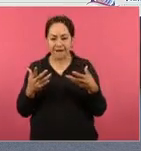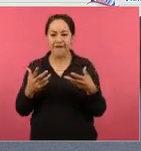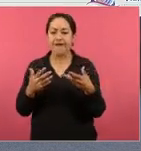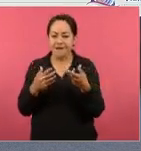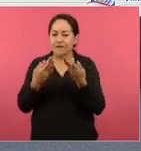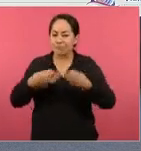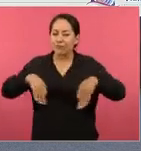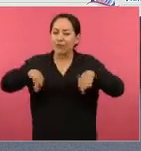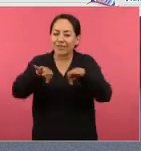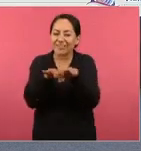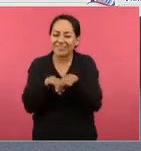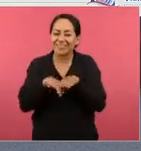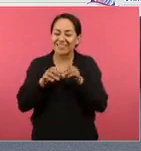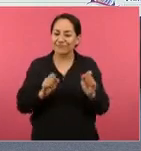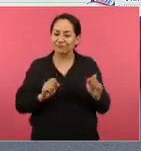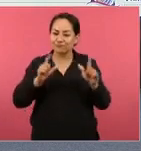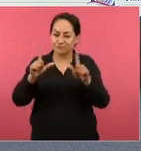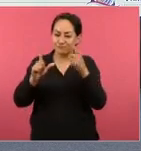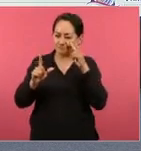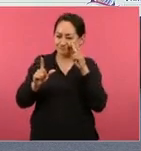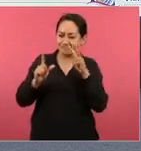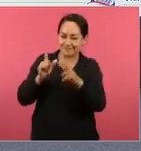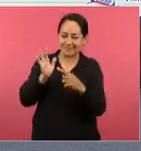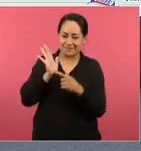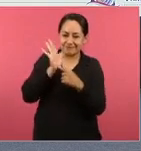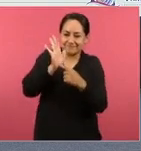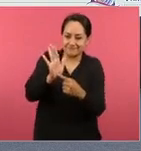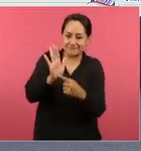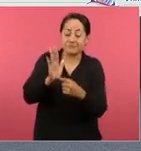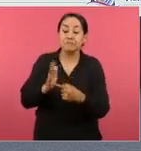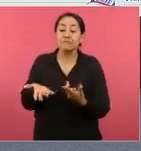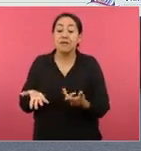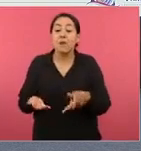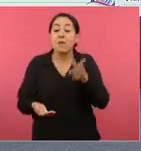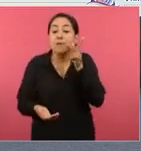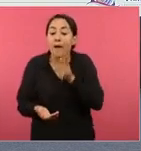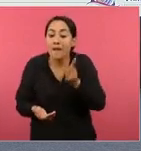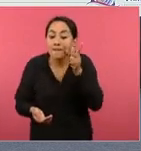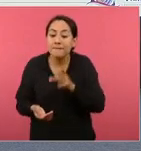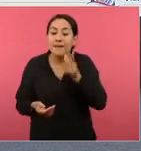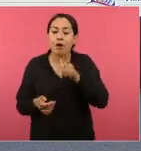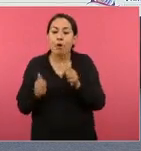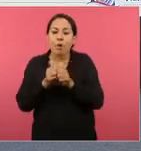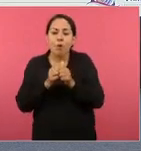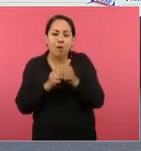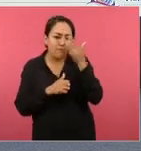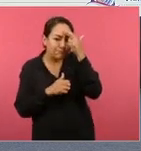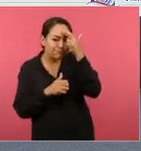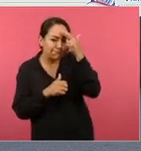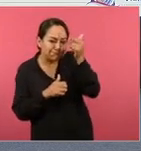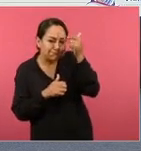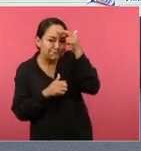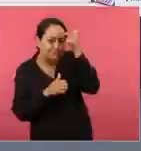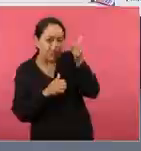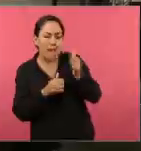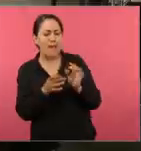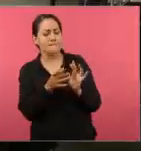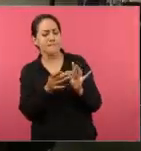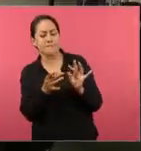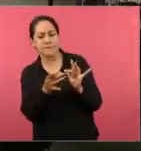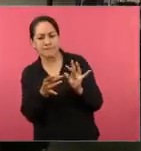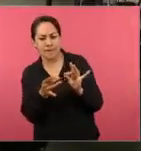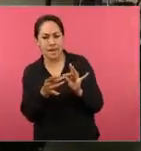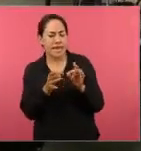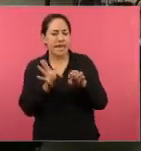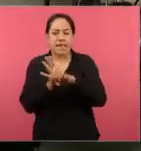Nada más lo que quiero resaltar, comprueba y argumenta. No, ya si alguien comprueba y argumenta, es